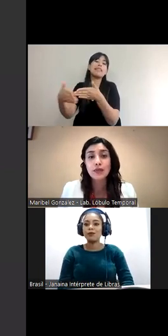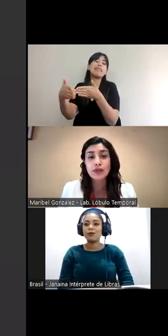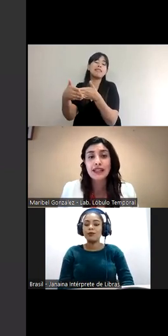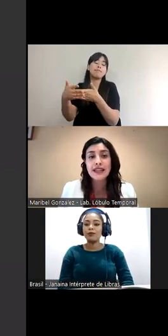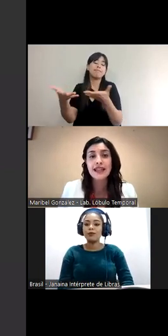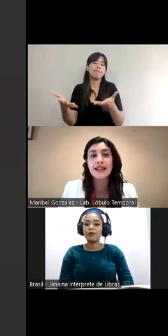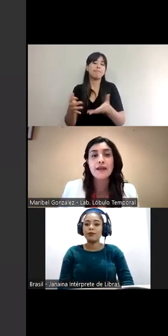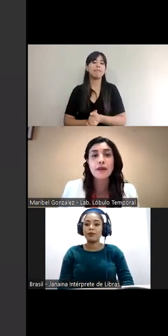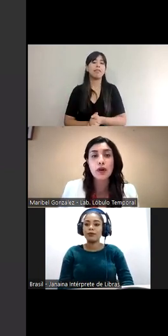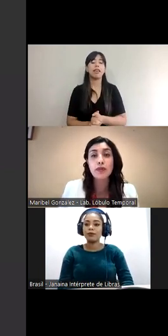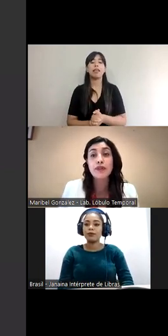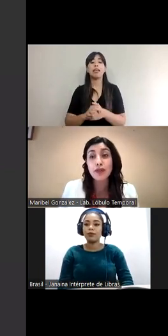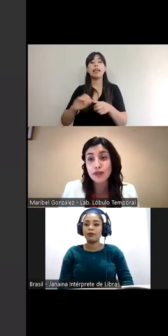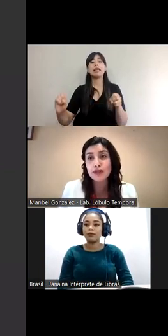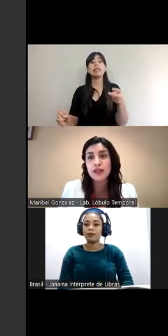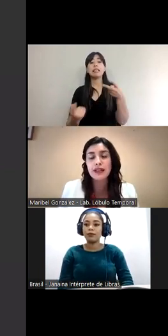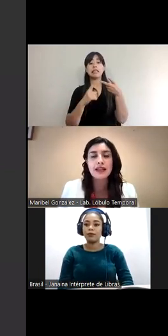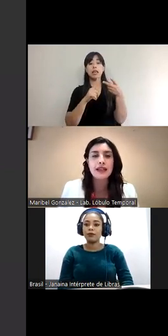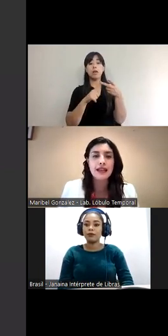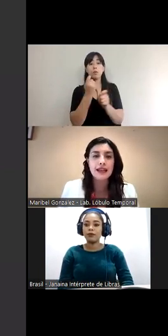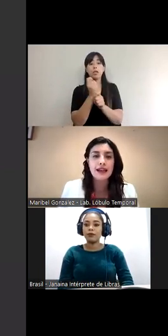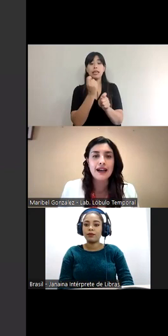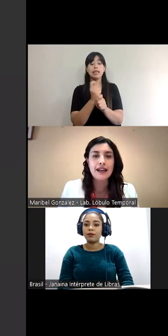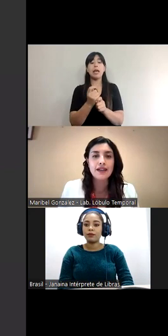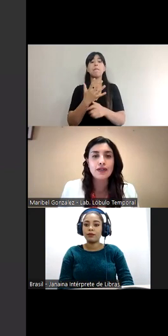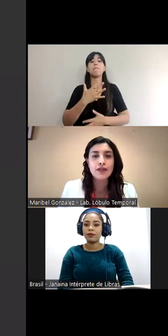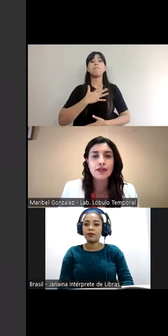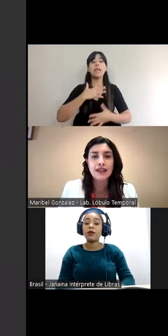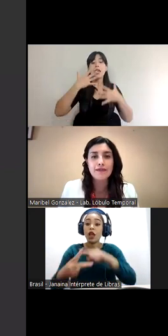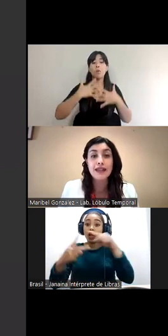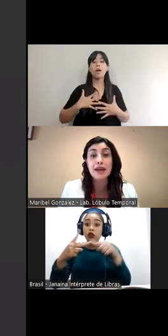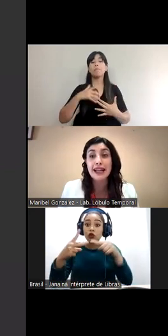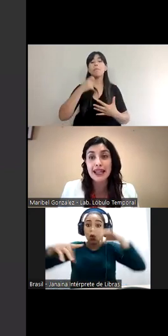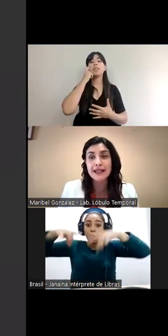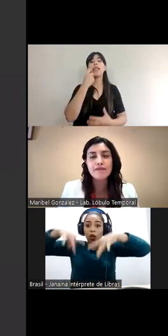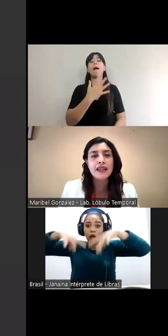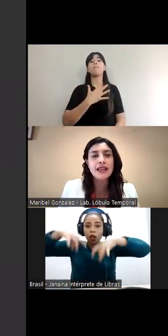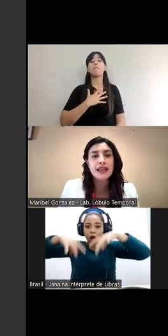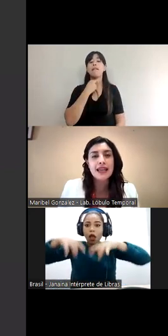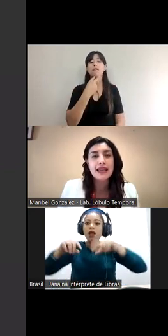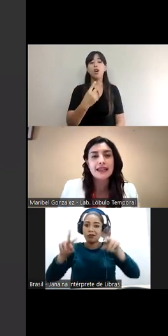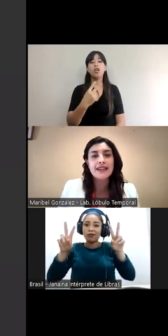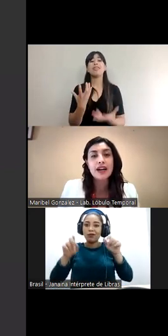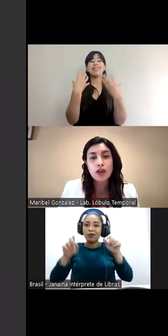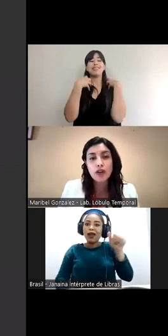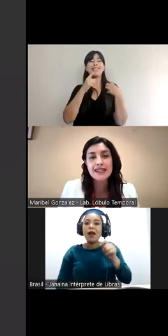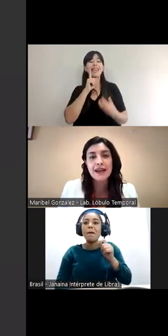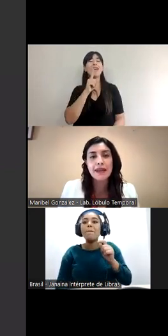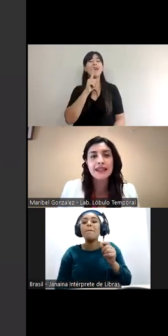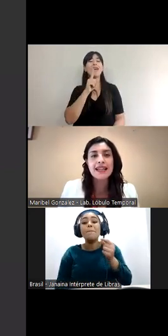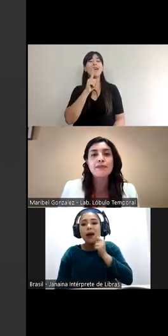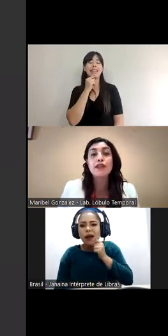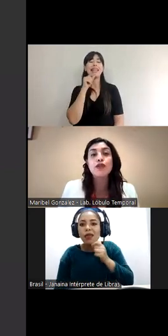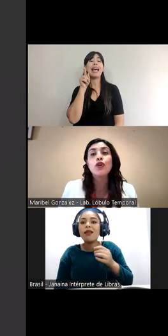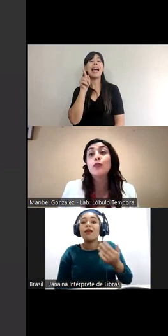El segundo taller, Mi cuerpo es mi voz, a cargo de Macarena, trabajó